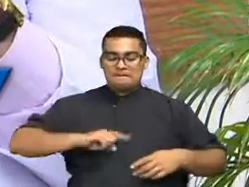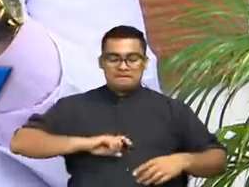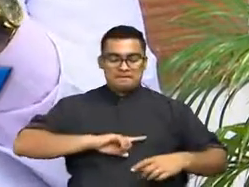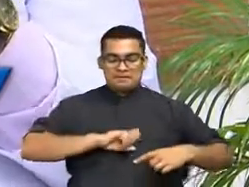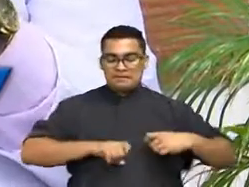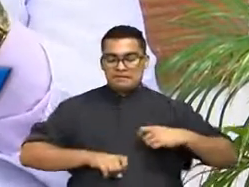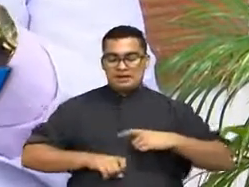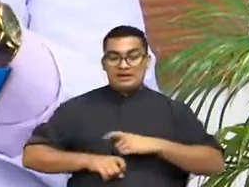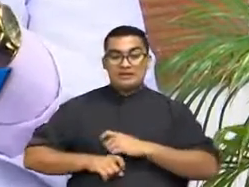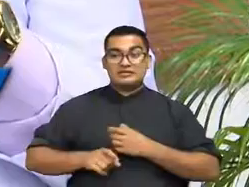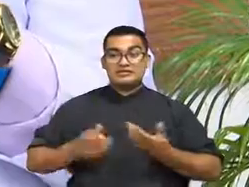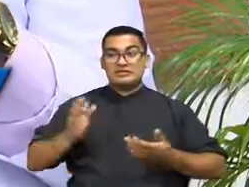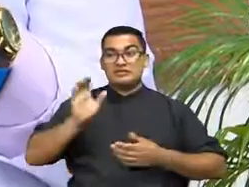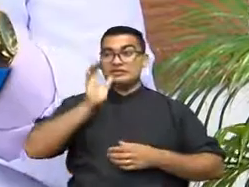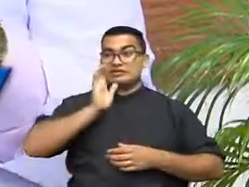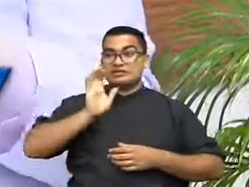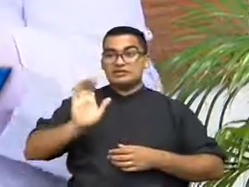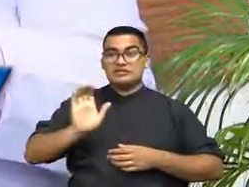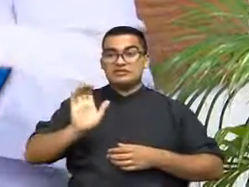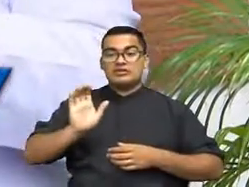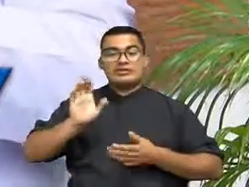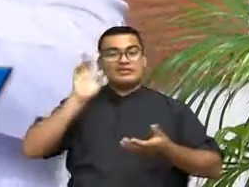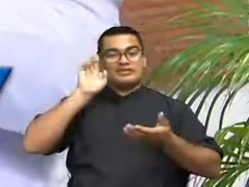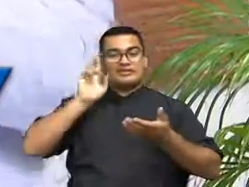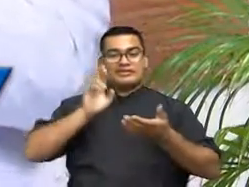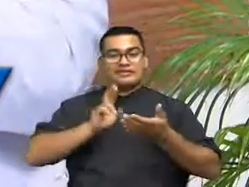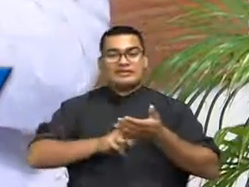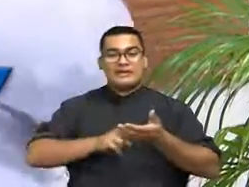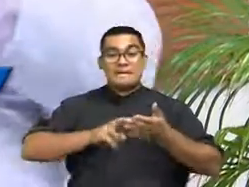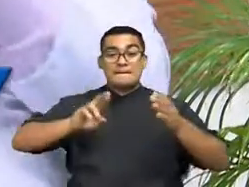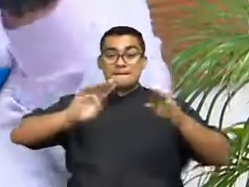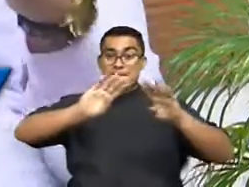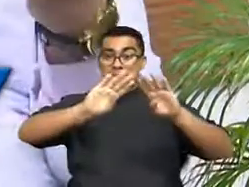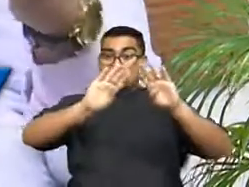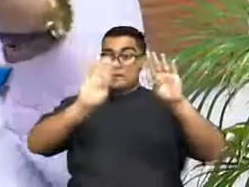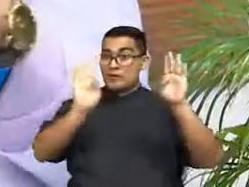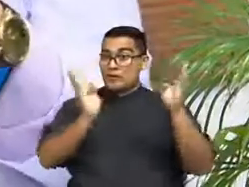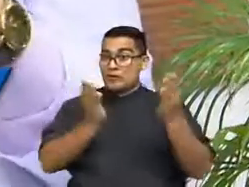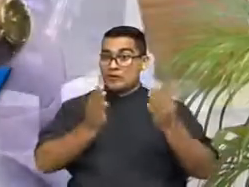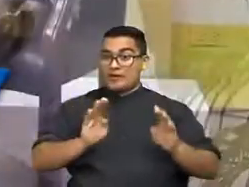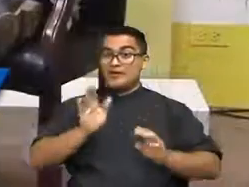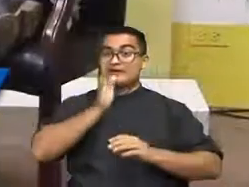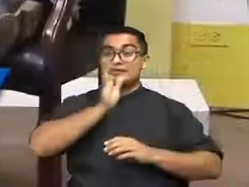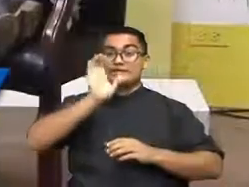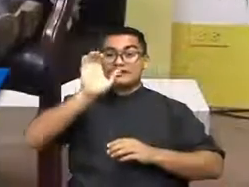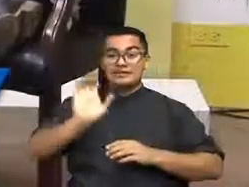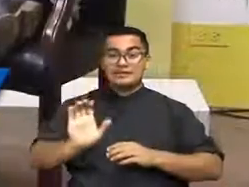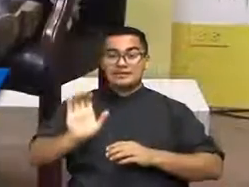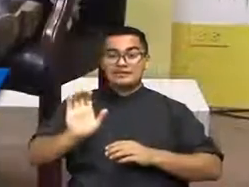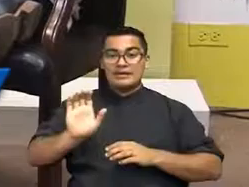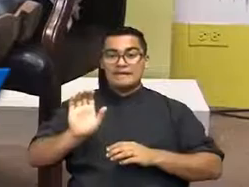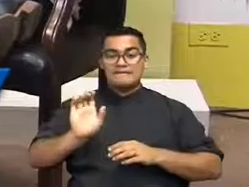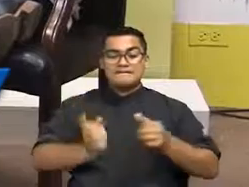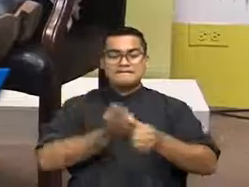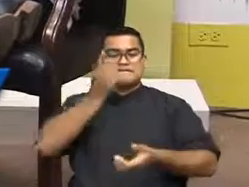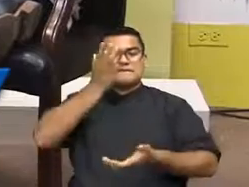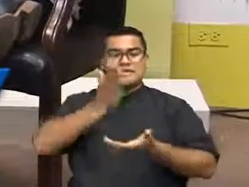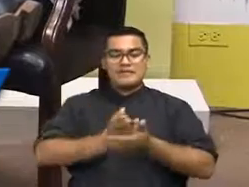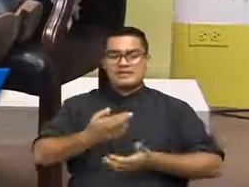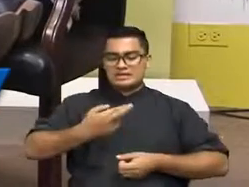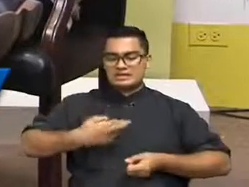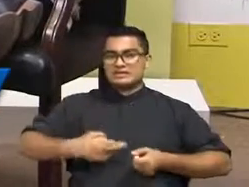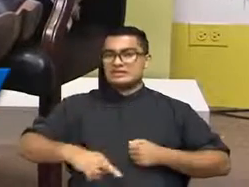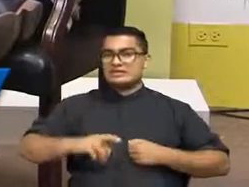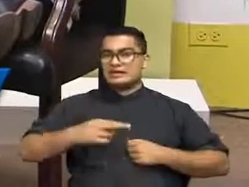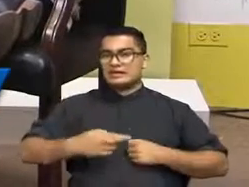Las niñas, no olvidémonos que las niñas tienen sus periodos menstruales, ya a partir de lo que es la primera menstruación, a partir de los 13,